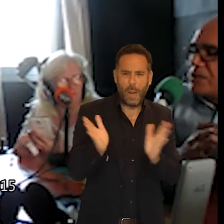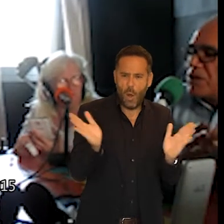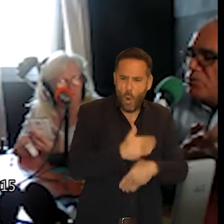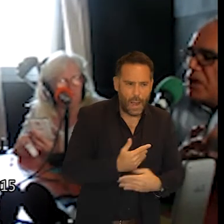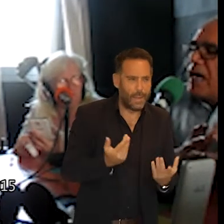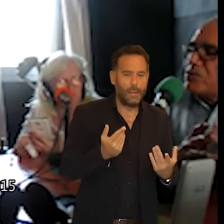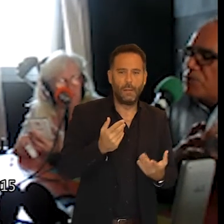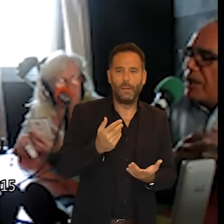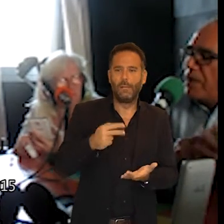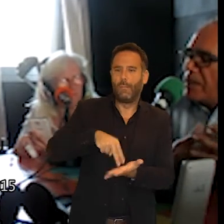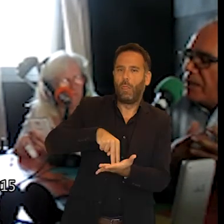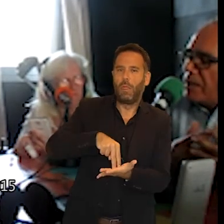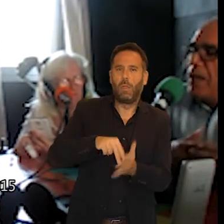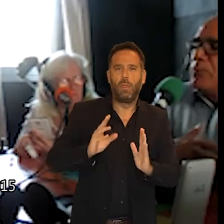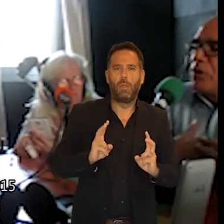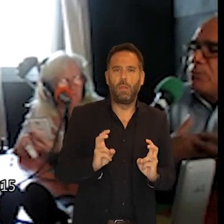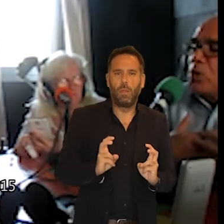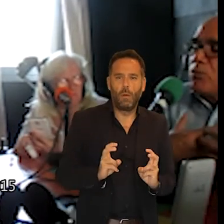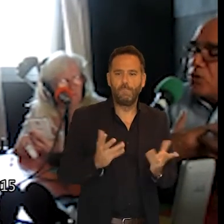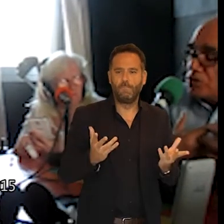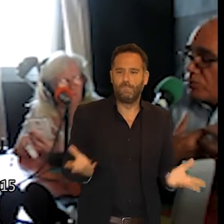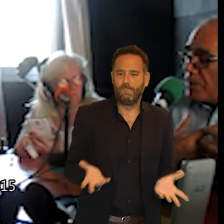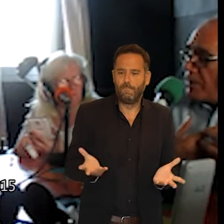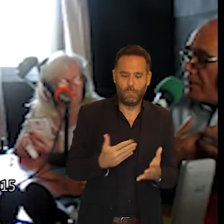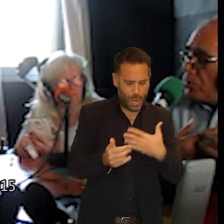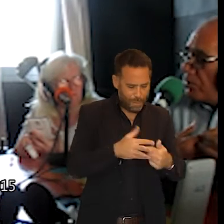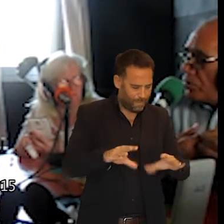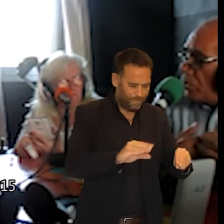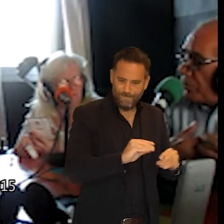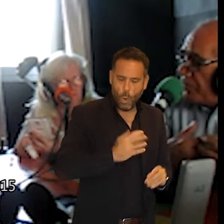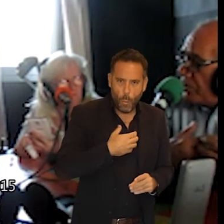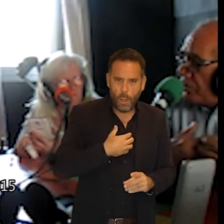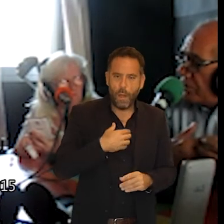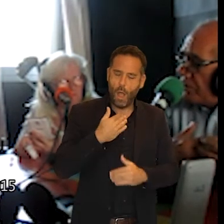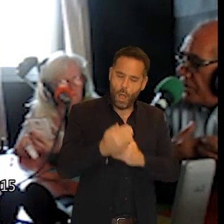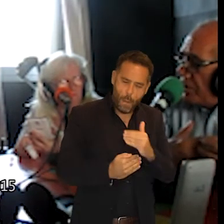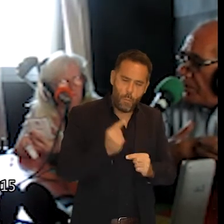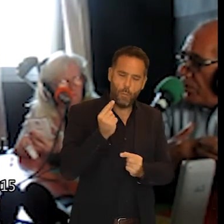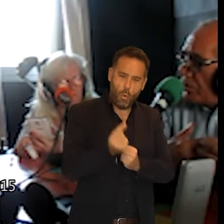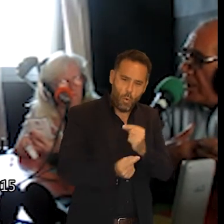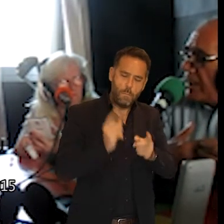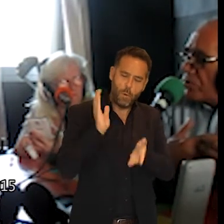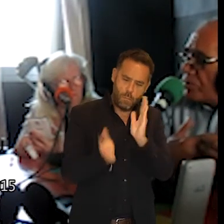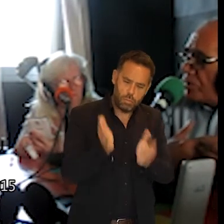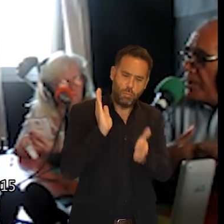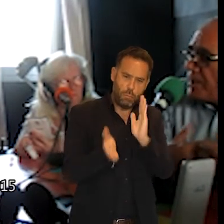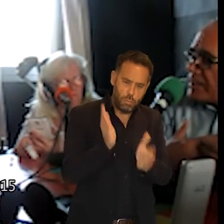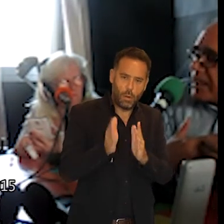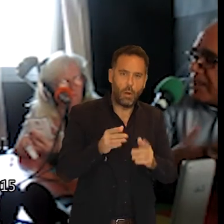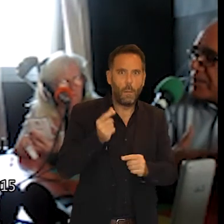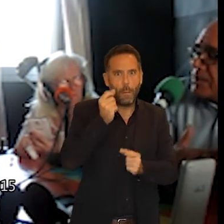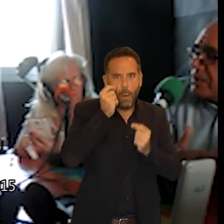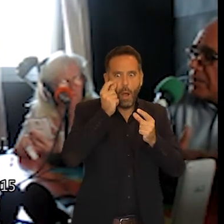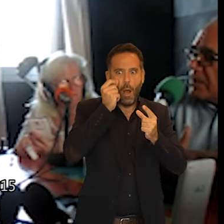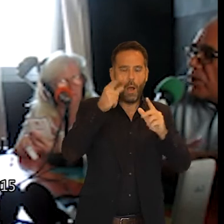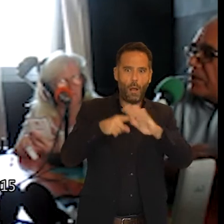uh-huh. que lo ves paradito, que lo ves que no tiene manipulación, que no... Y luego, poquito a poco, lo ves de avanzar, lo ves... Claro. Cuando lo